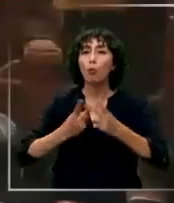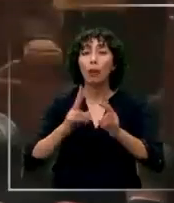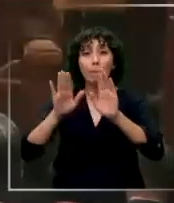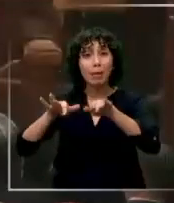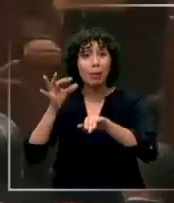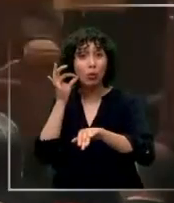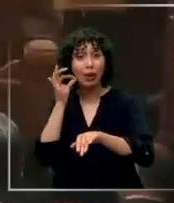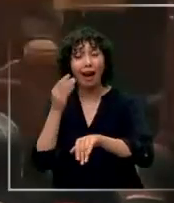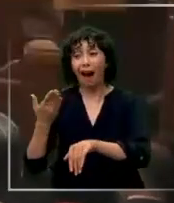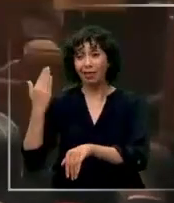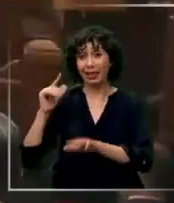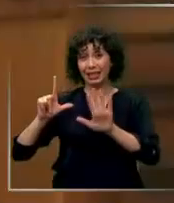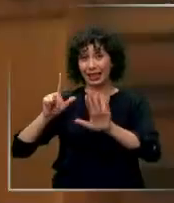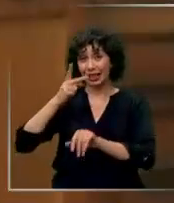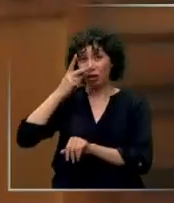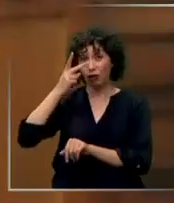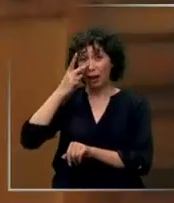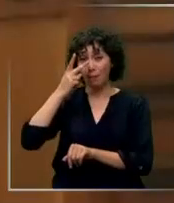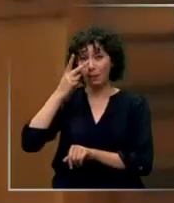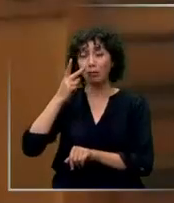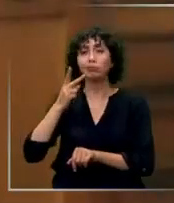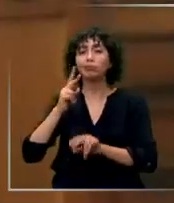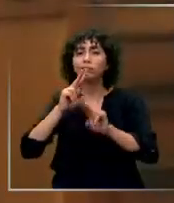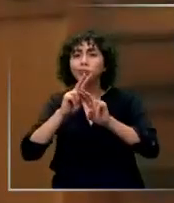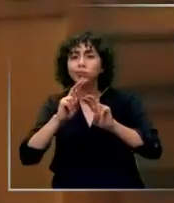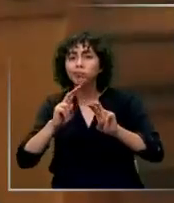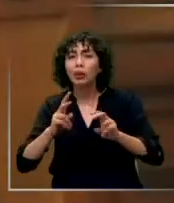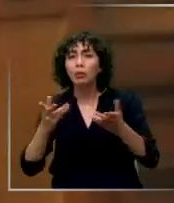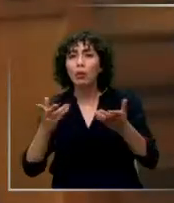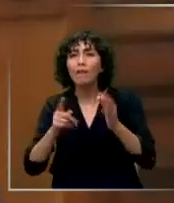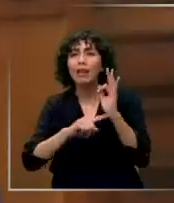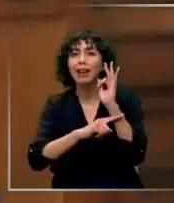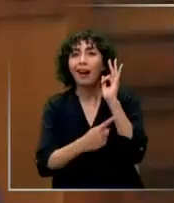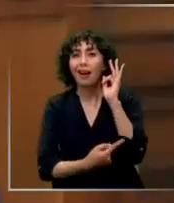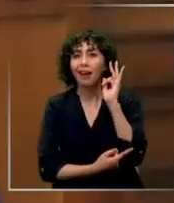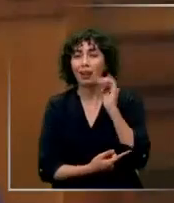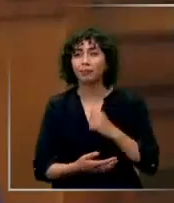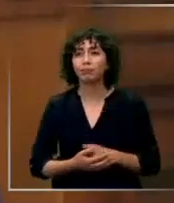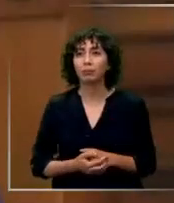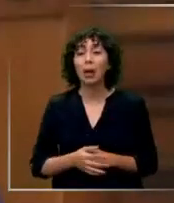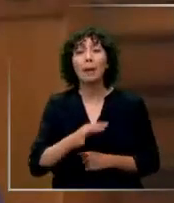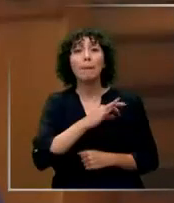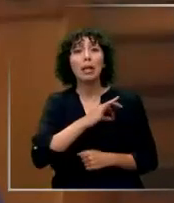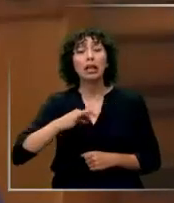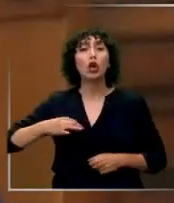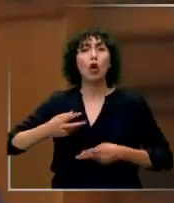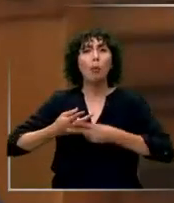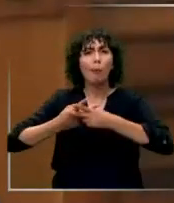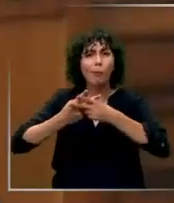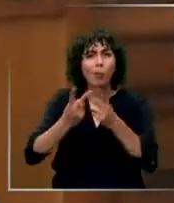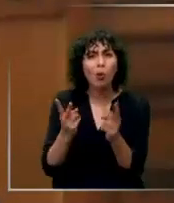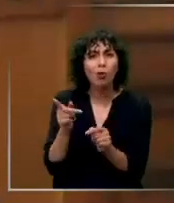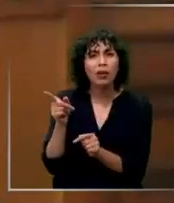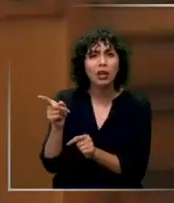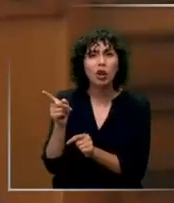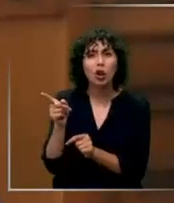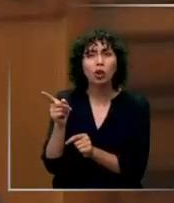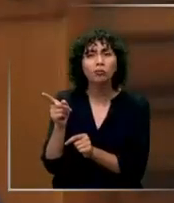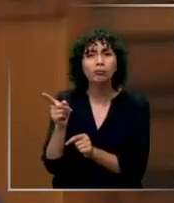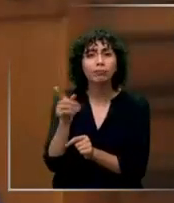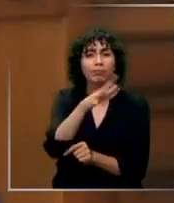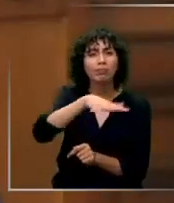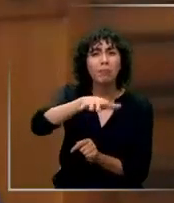de noviembre pasado ante la Corte Suprema analizaba el presente de la Fiscalía. El Ministerio Público, sin embargo, es percibido por el público